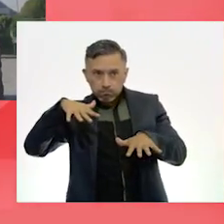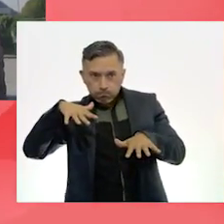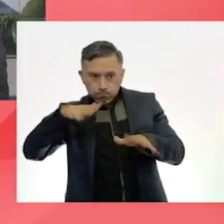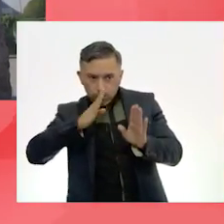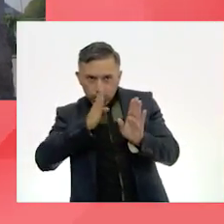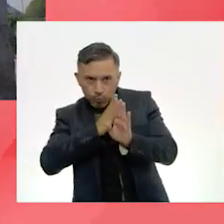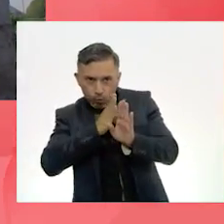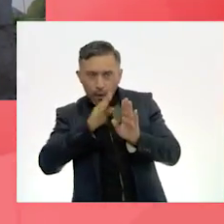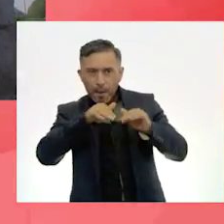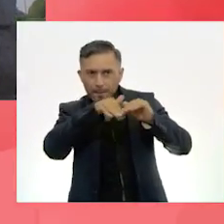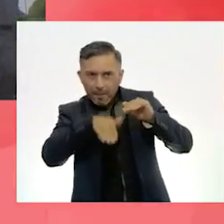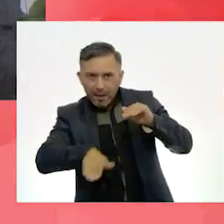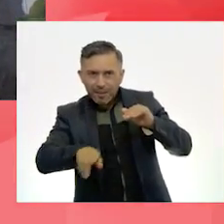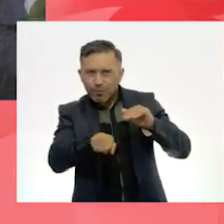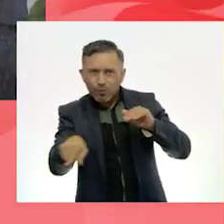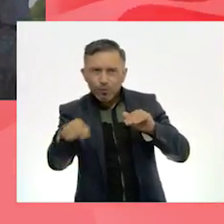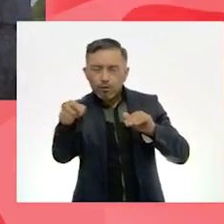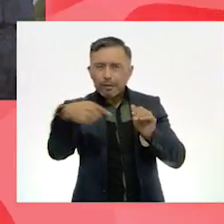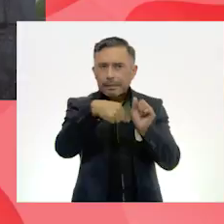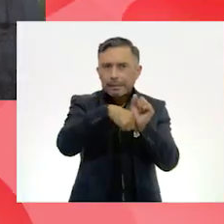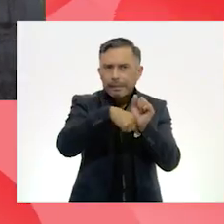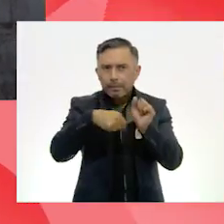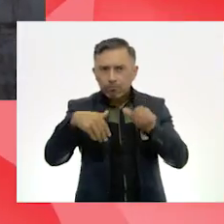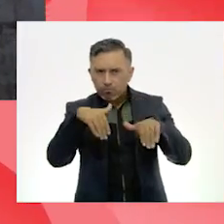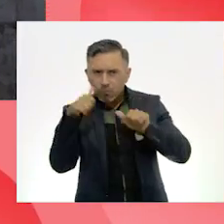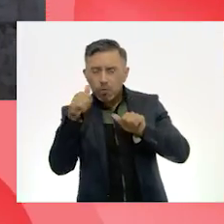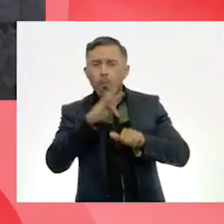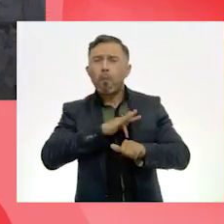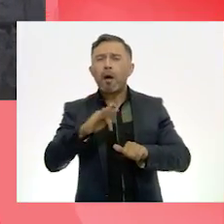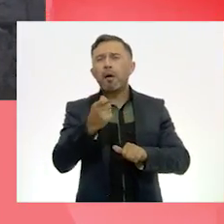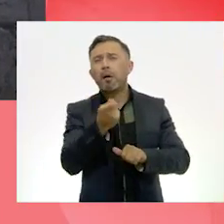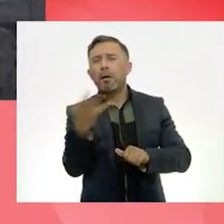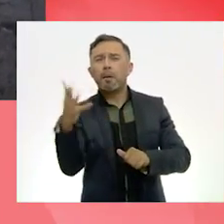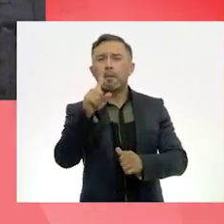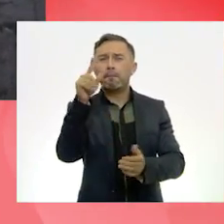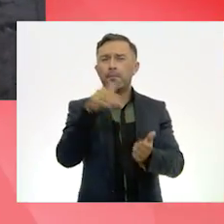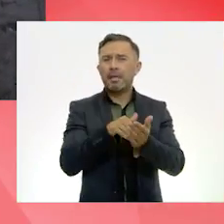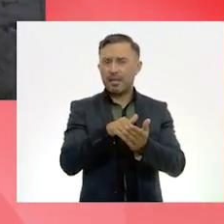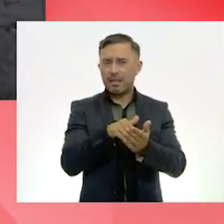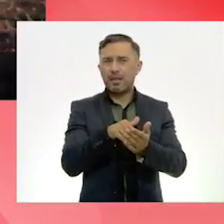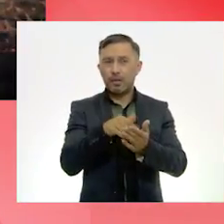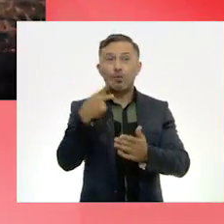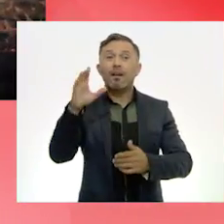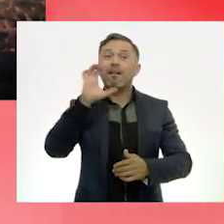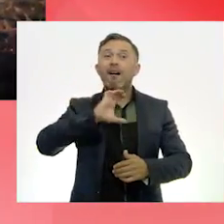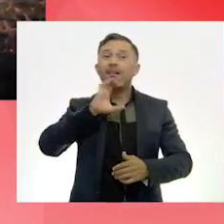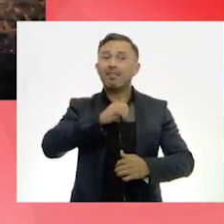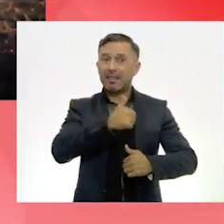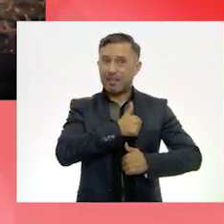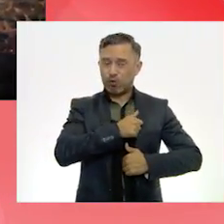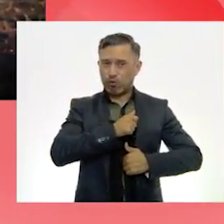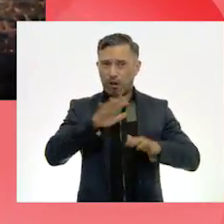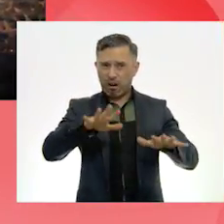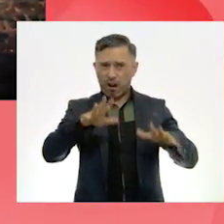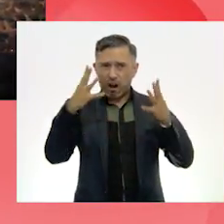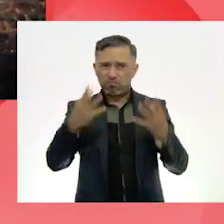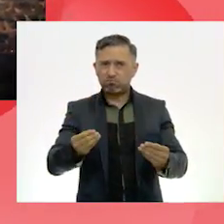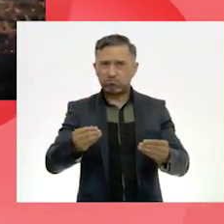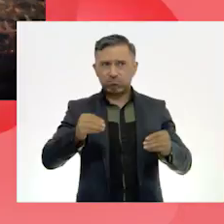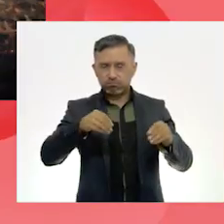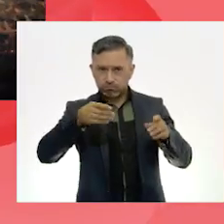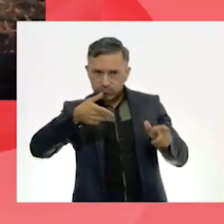en todas partes, cerca de 1000 hombres del ejército carrancista descargaban sus